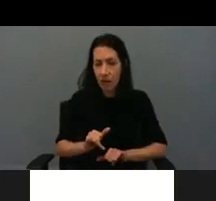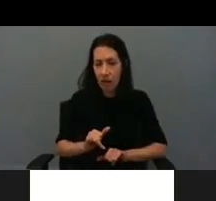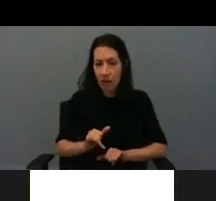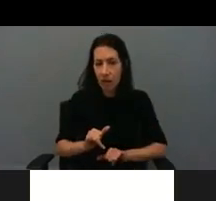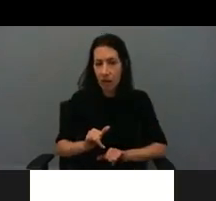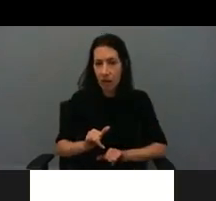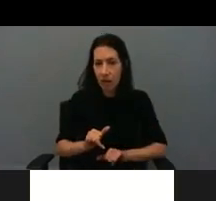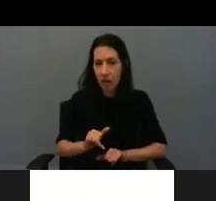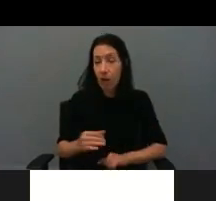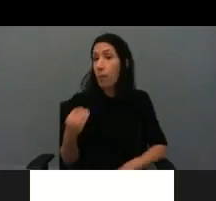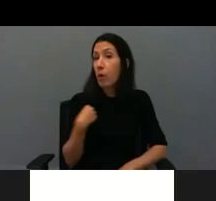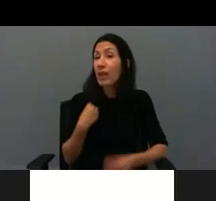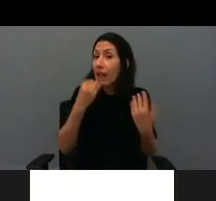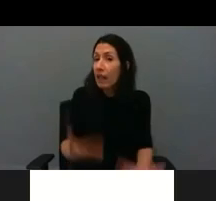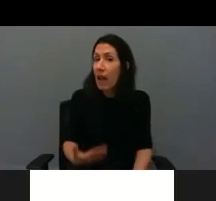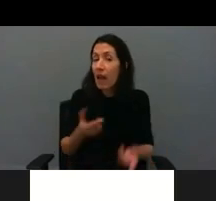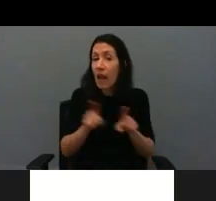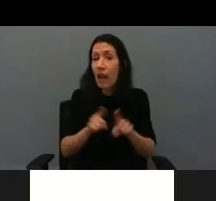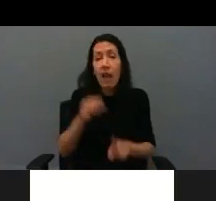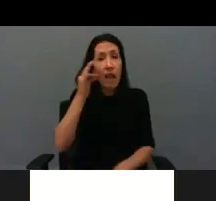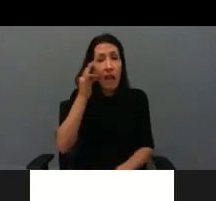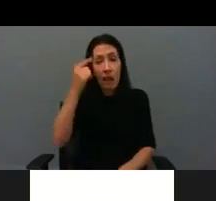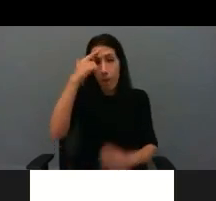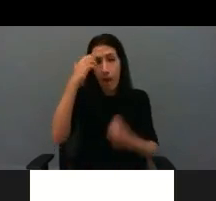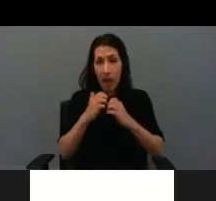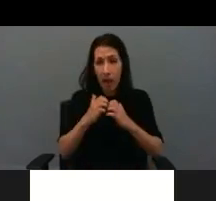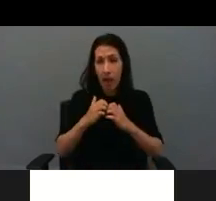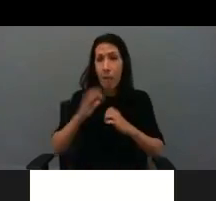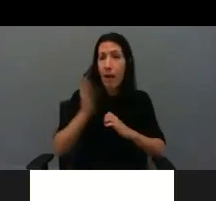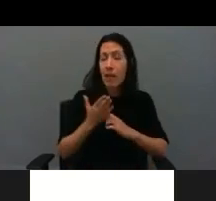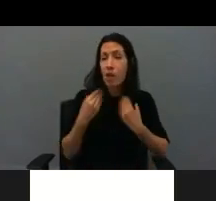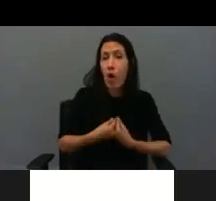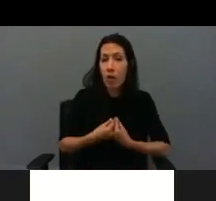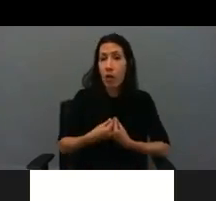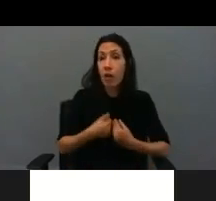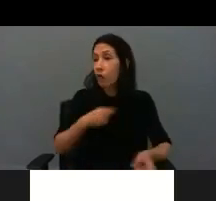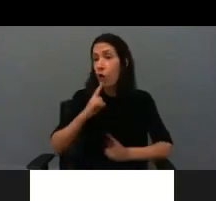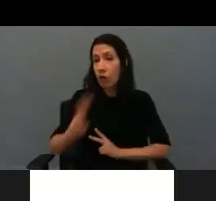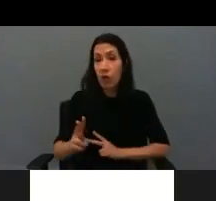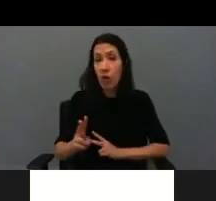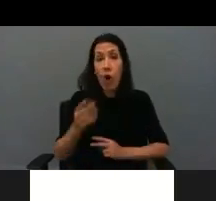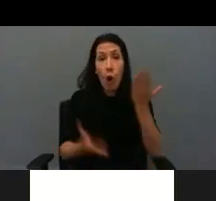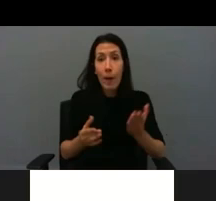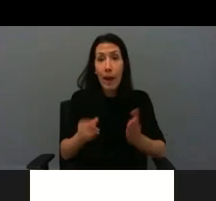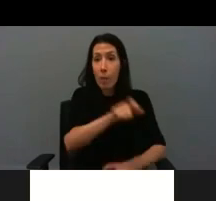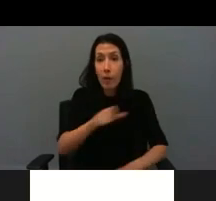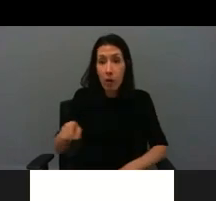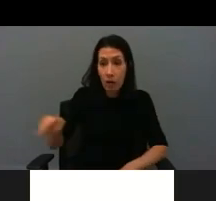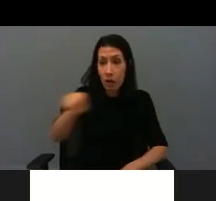tal es tener una hermana así? Mi hermana es más feliz que yo, es más feliz que mucha gente de aquí.